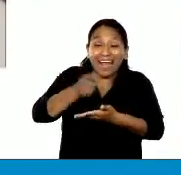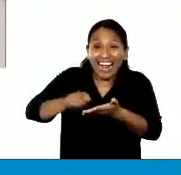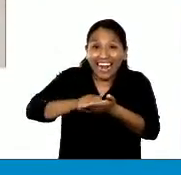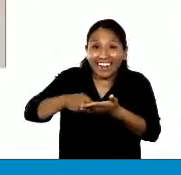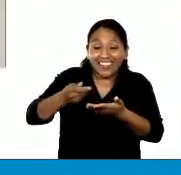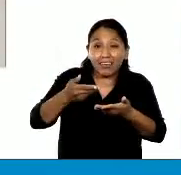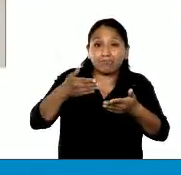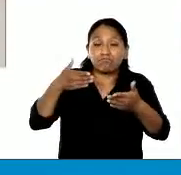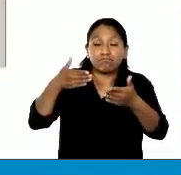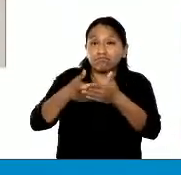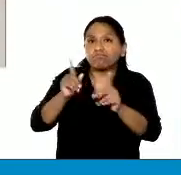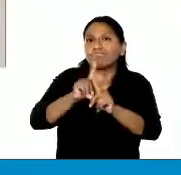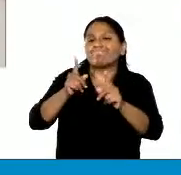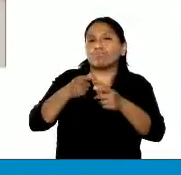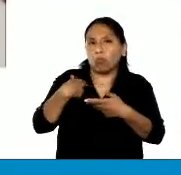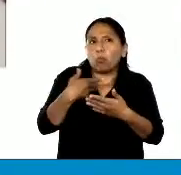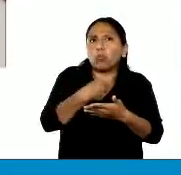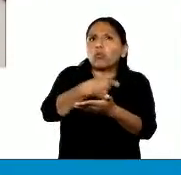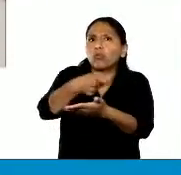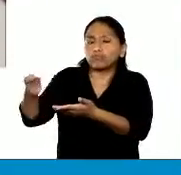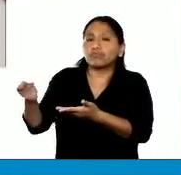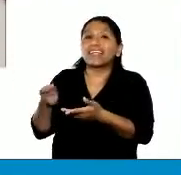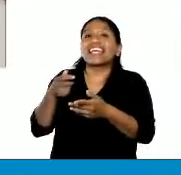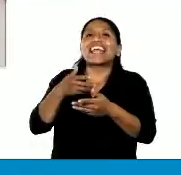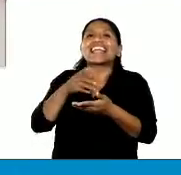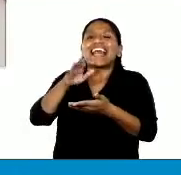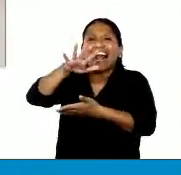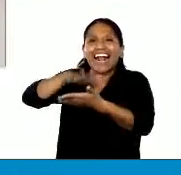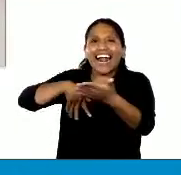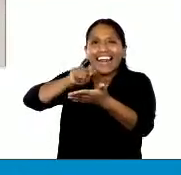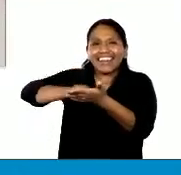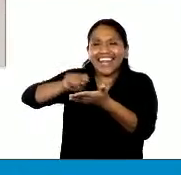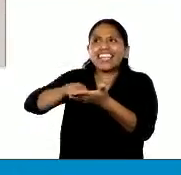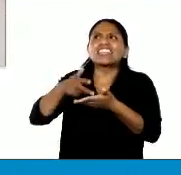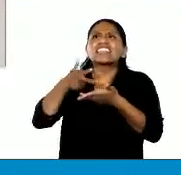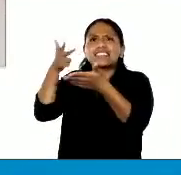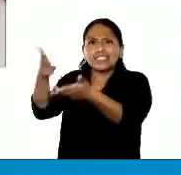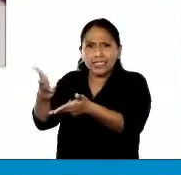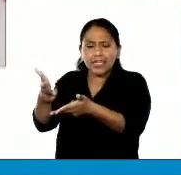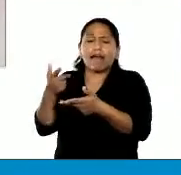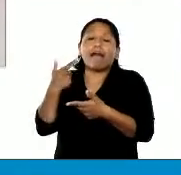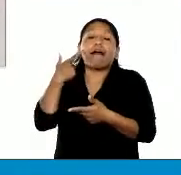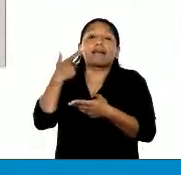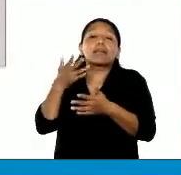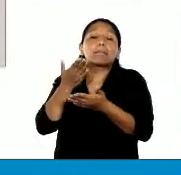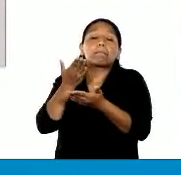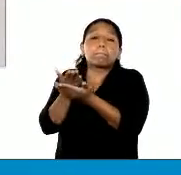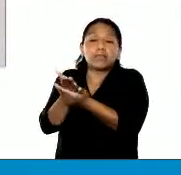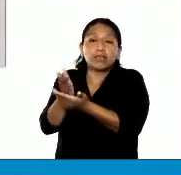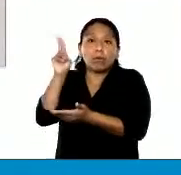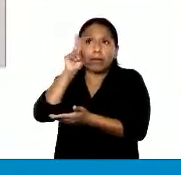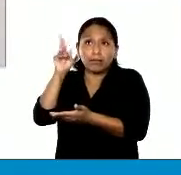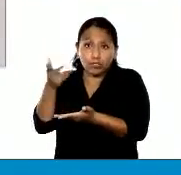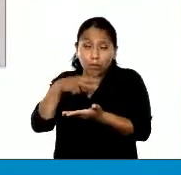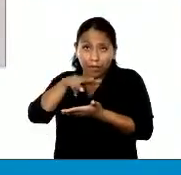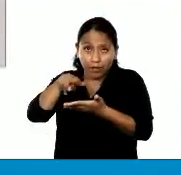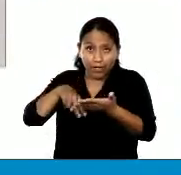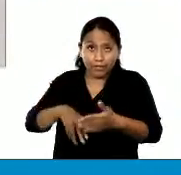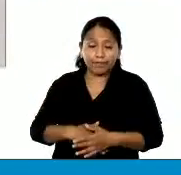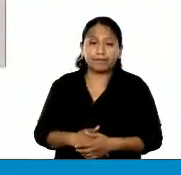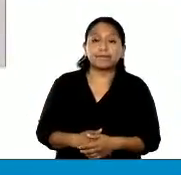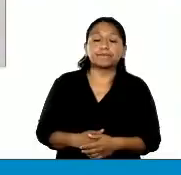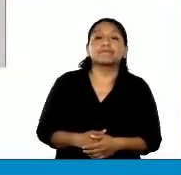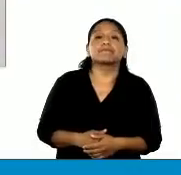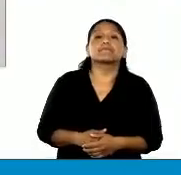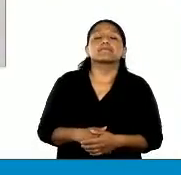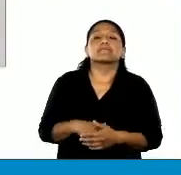lograron. En aquella carta a la Junta decía valientemente, y le pido permiso, presidente, para leer, decía: